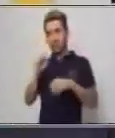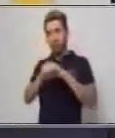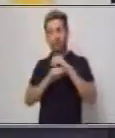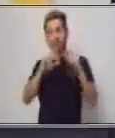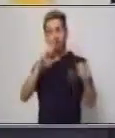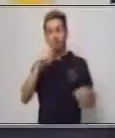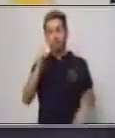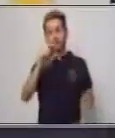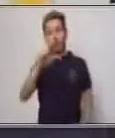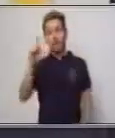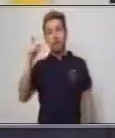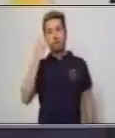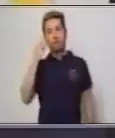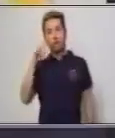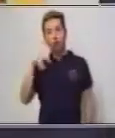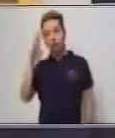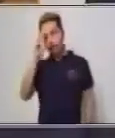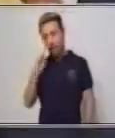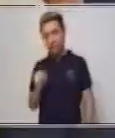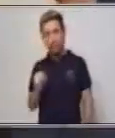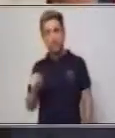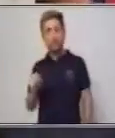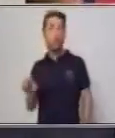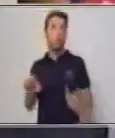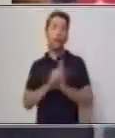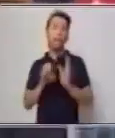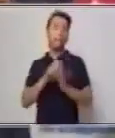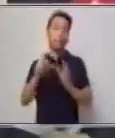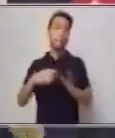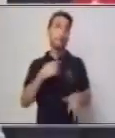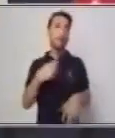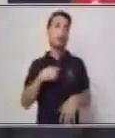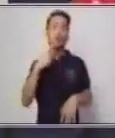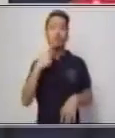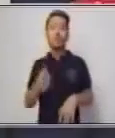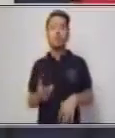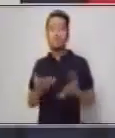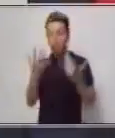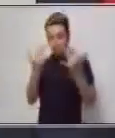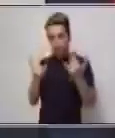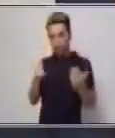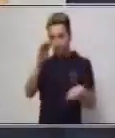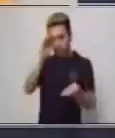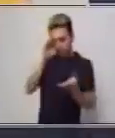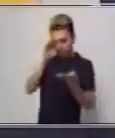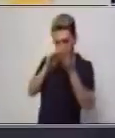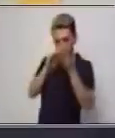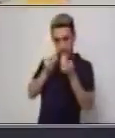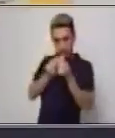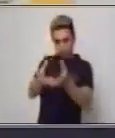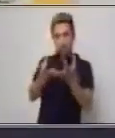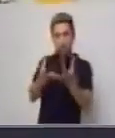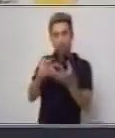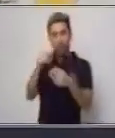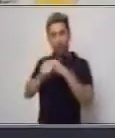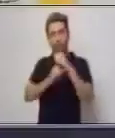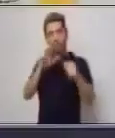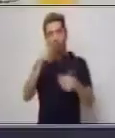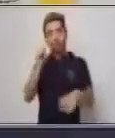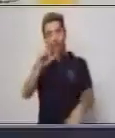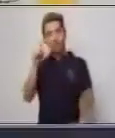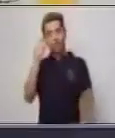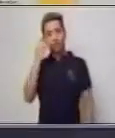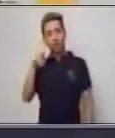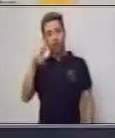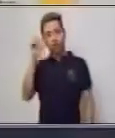algunos ejercicios en donde se aplica. Por ejemplo, el profesor te dice, redúzcame esta fracción a su mínima expresión. ya se nos quedan números grandes en los resultados.